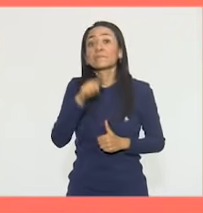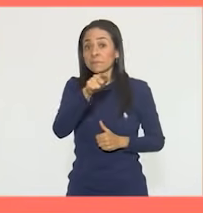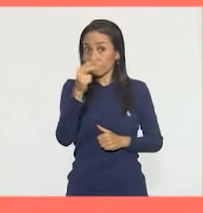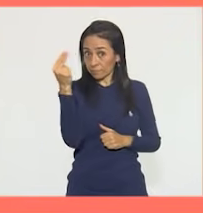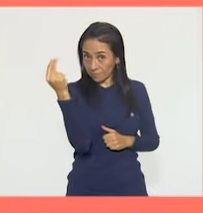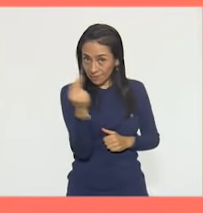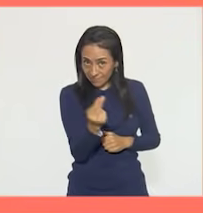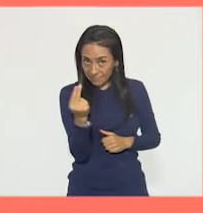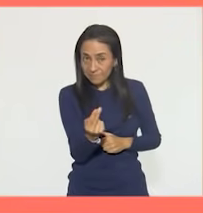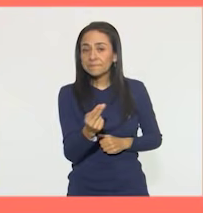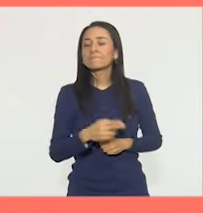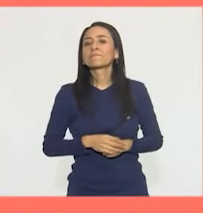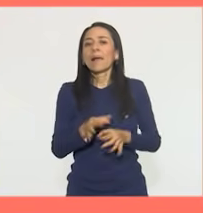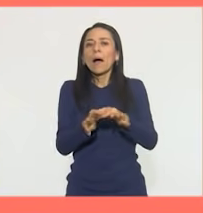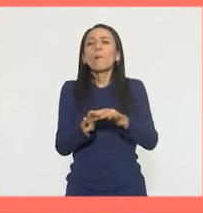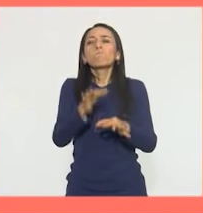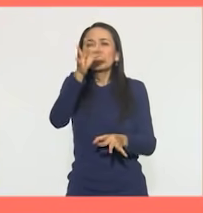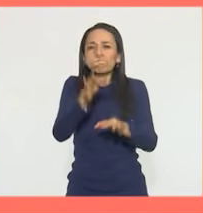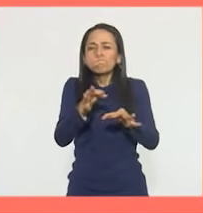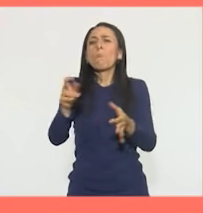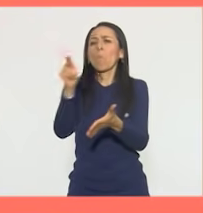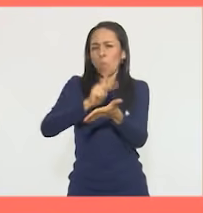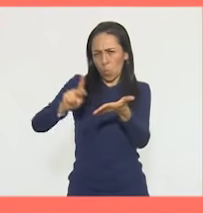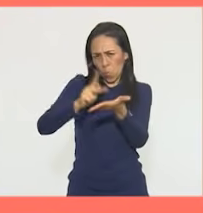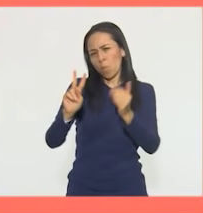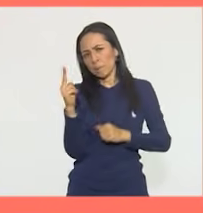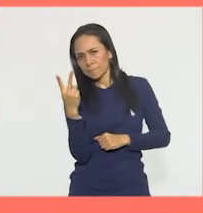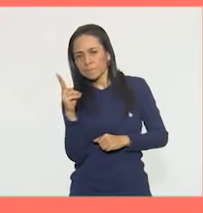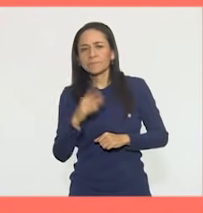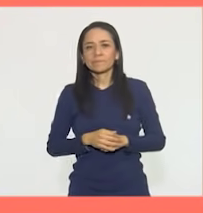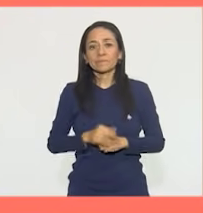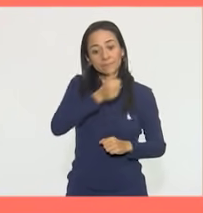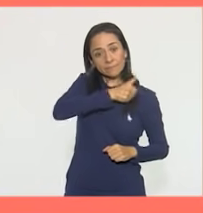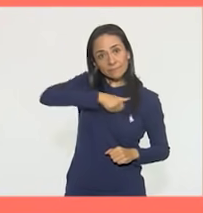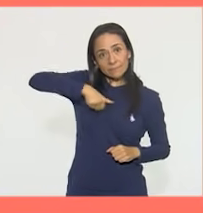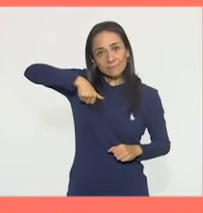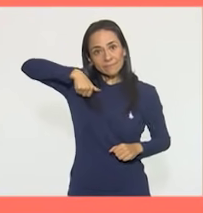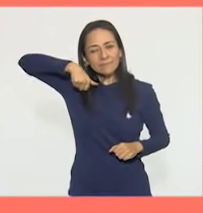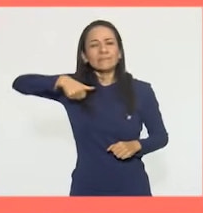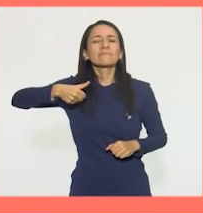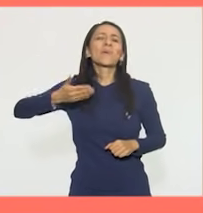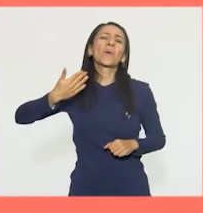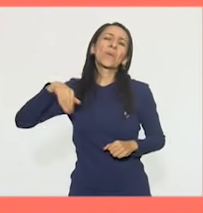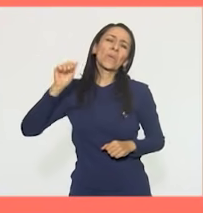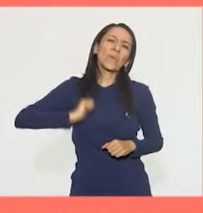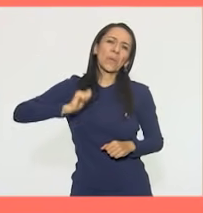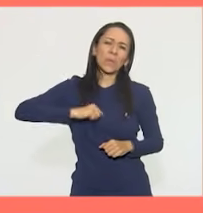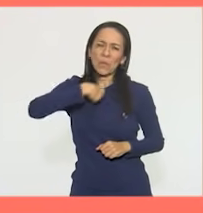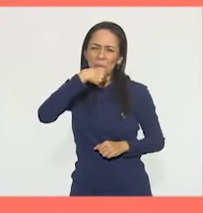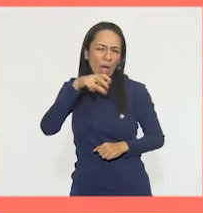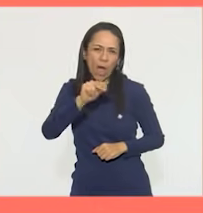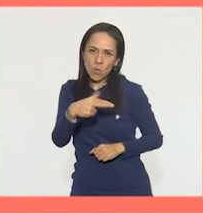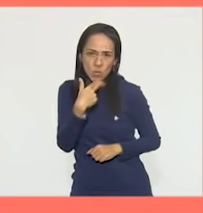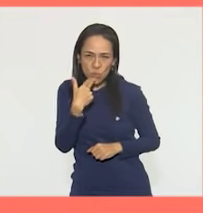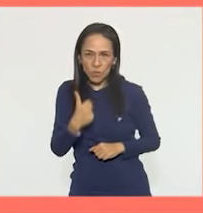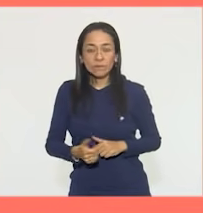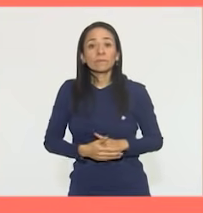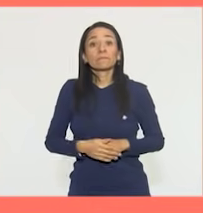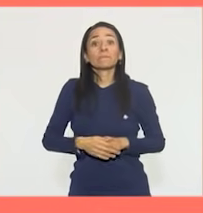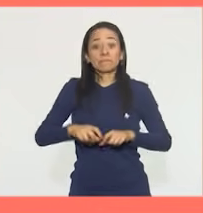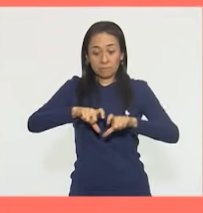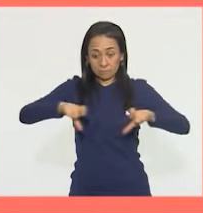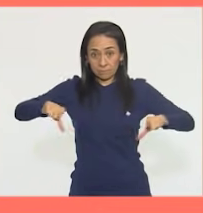Necesitarás un plumón o una pluma, una playera de algodón que ya no uses, una regla